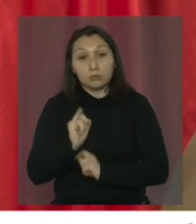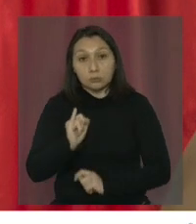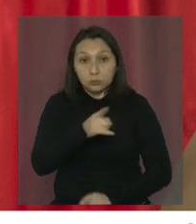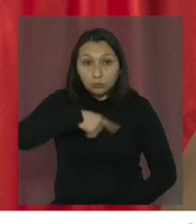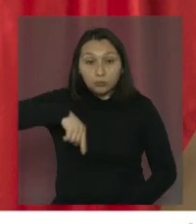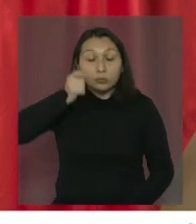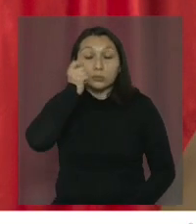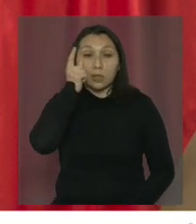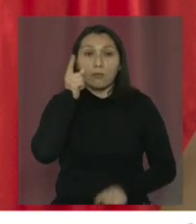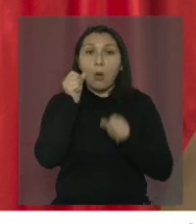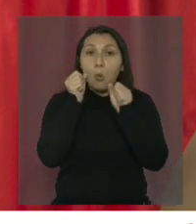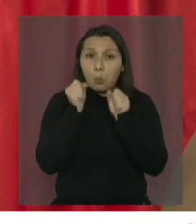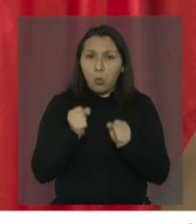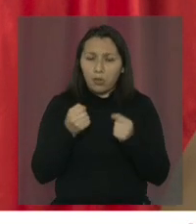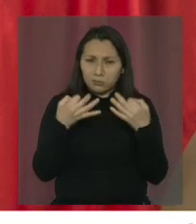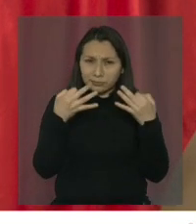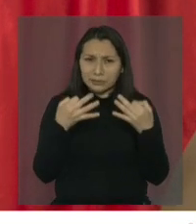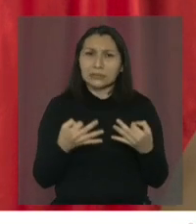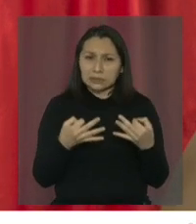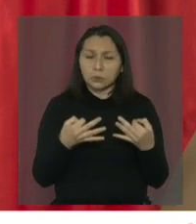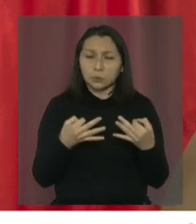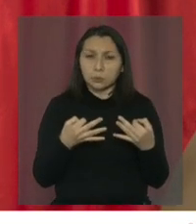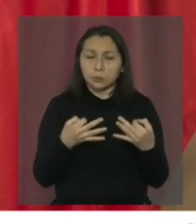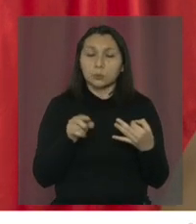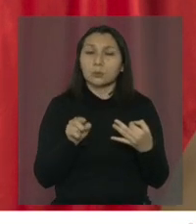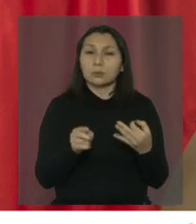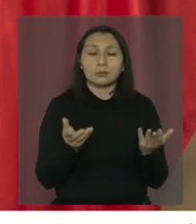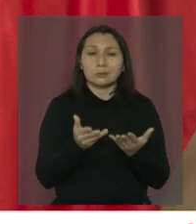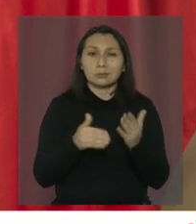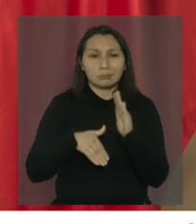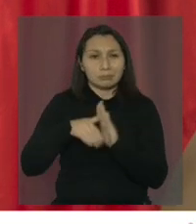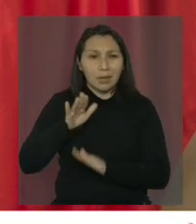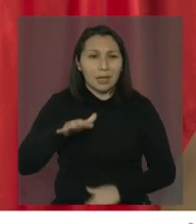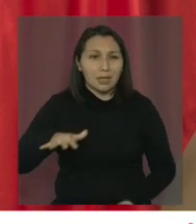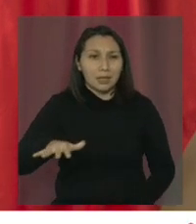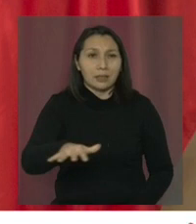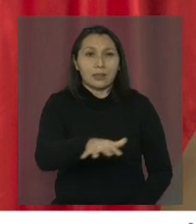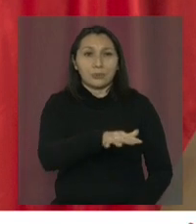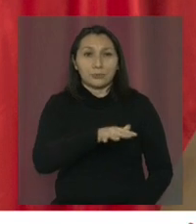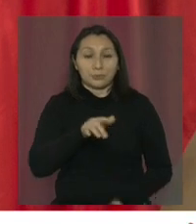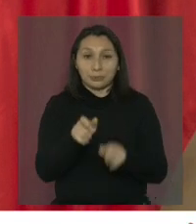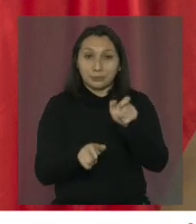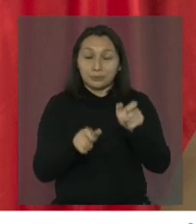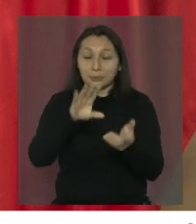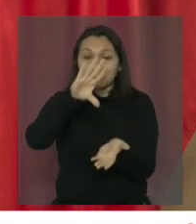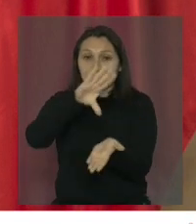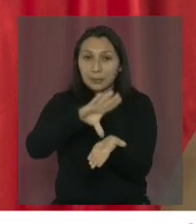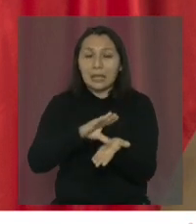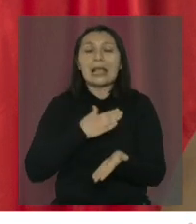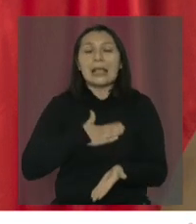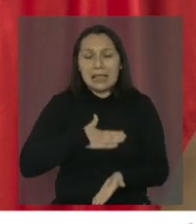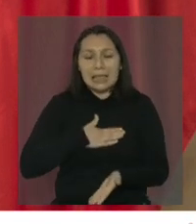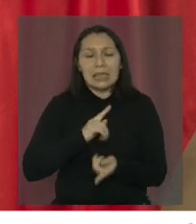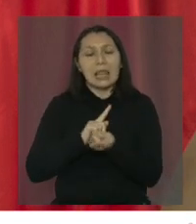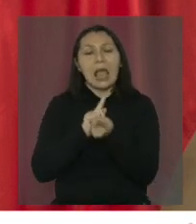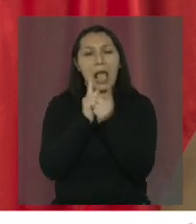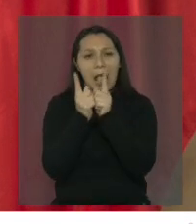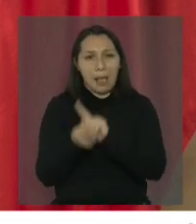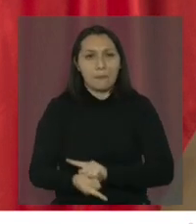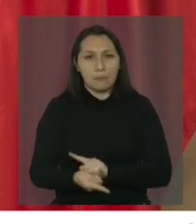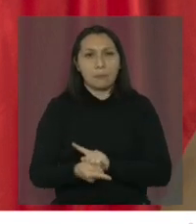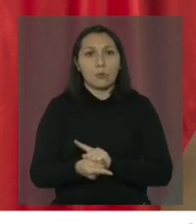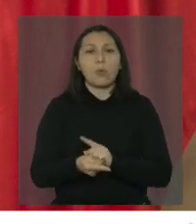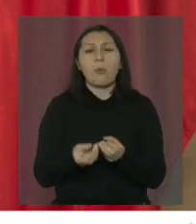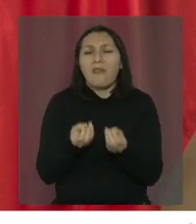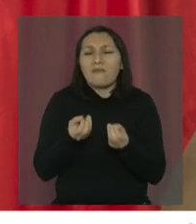sabemos y lo que sí podemos afirmar contundentemente es que la gran mayoría de nuestro país quiere cambios quiere